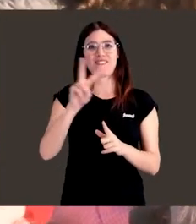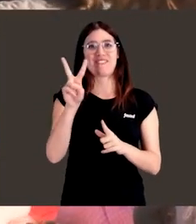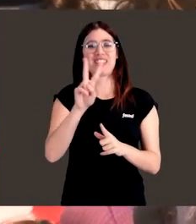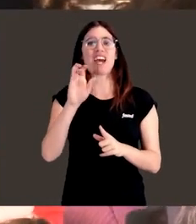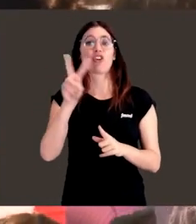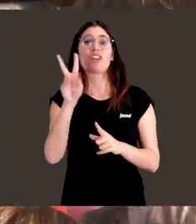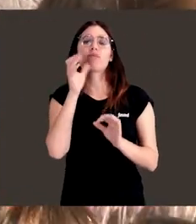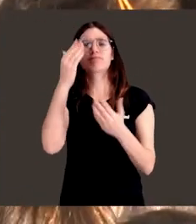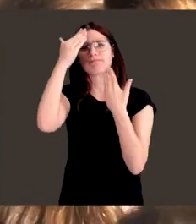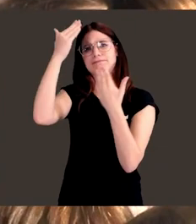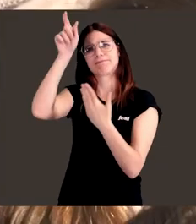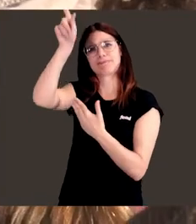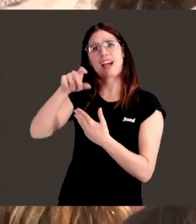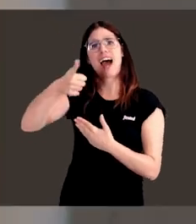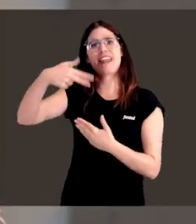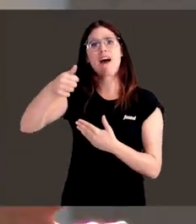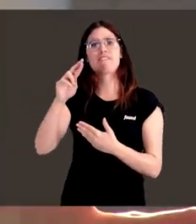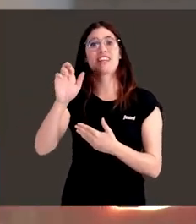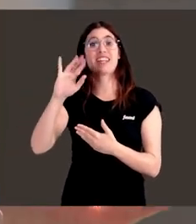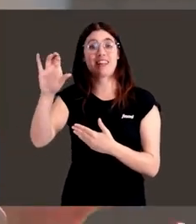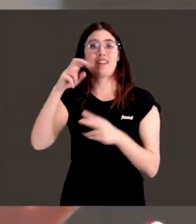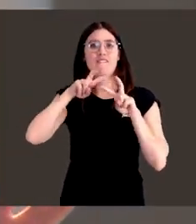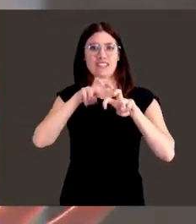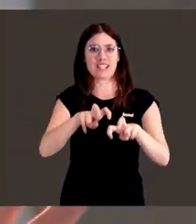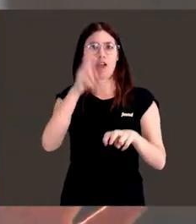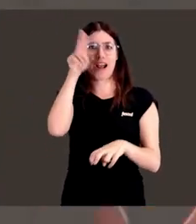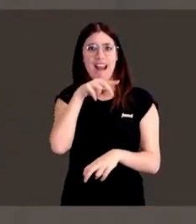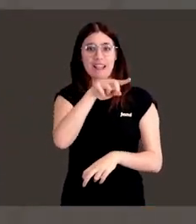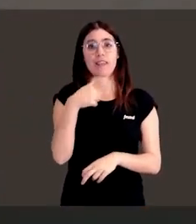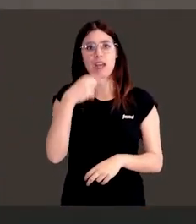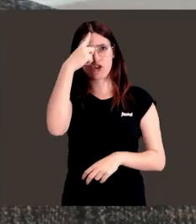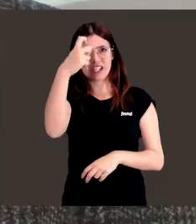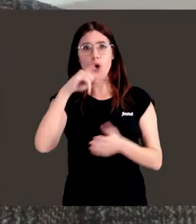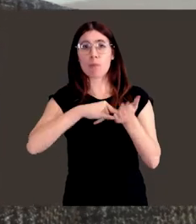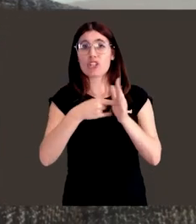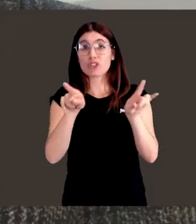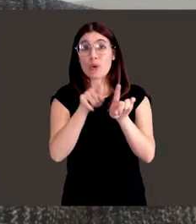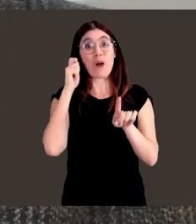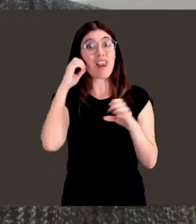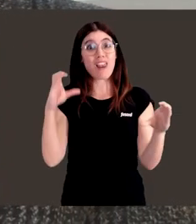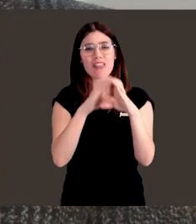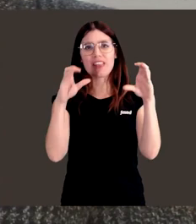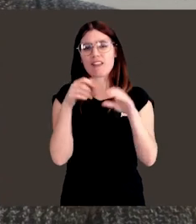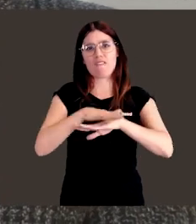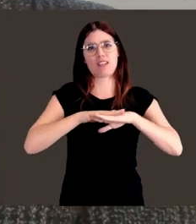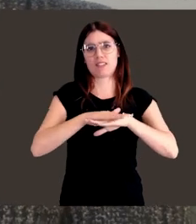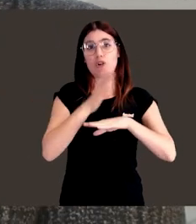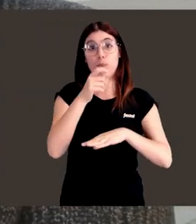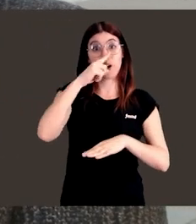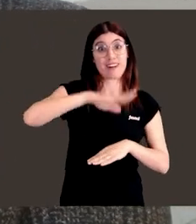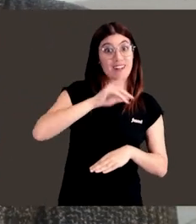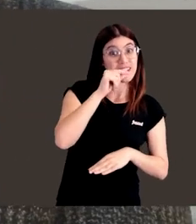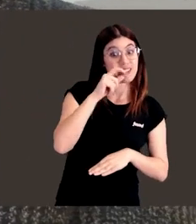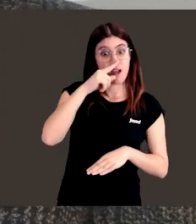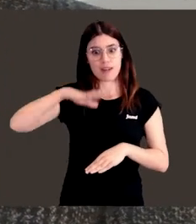Villarroya, rinde tributo a la investigadora gallega Ana Freire. Proyectos como Donos en Ciencia creo que es fundamental porque una niña y también